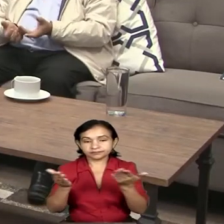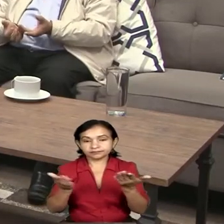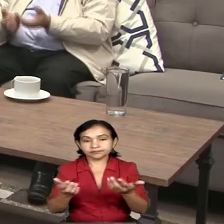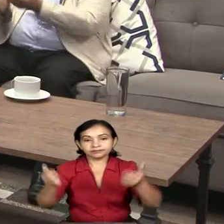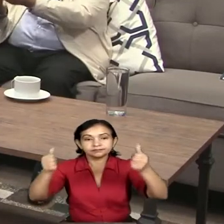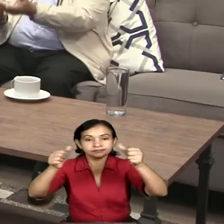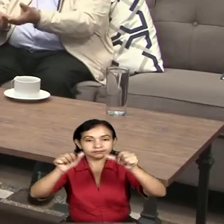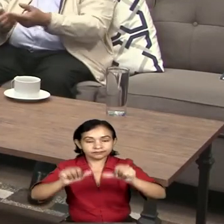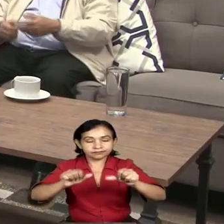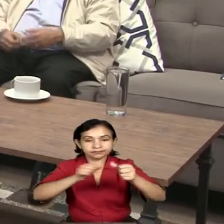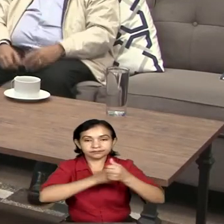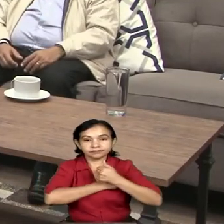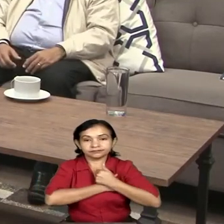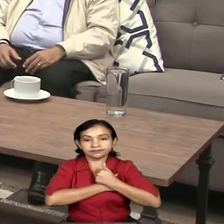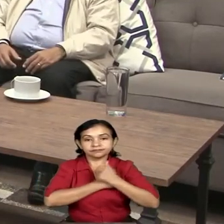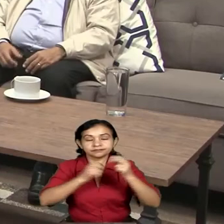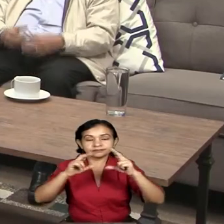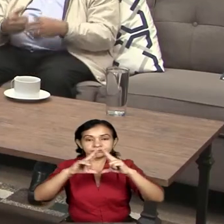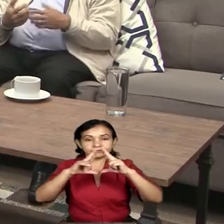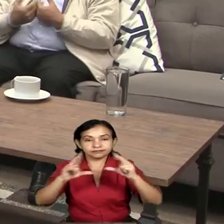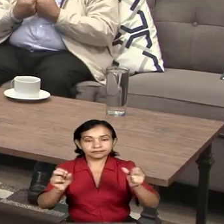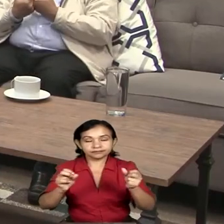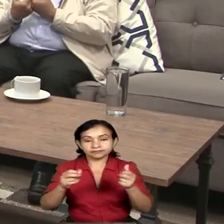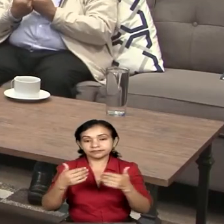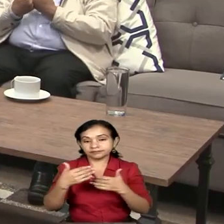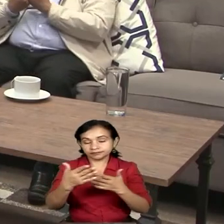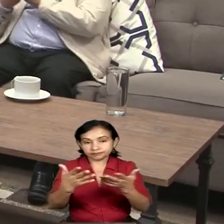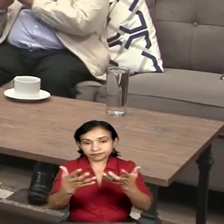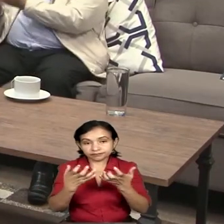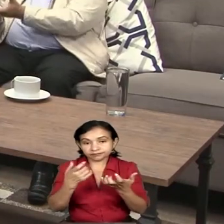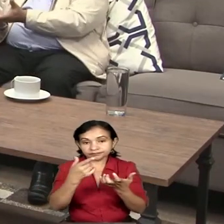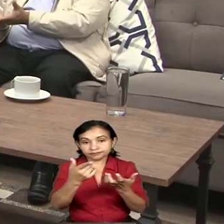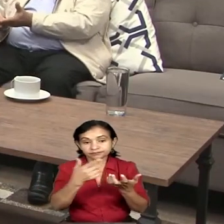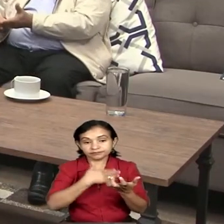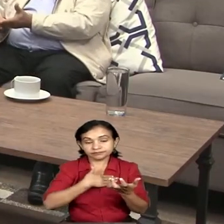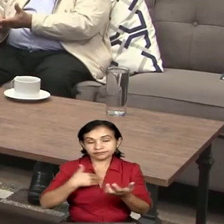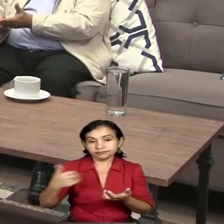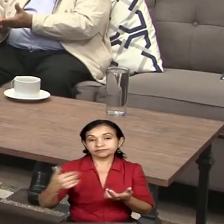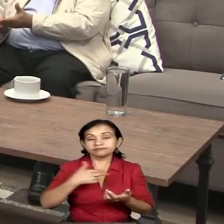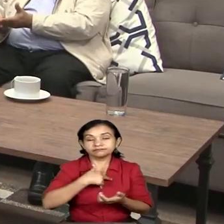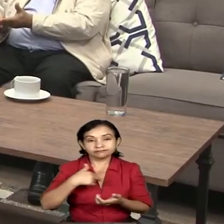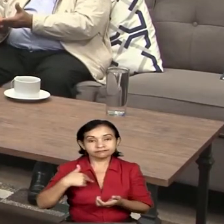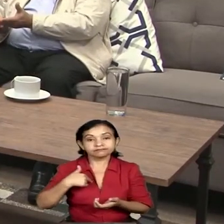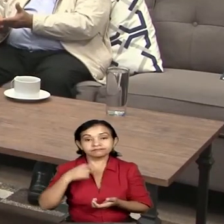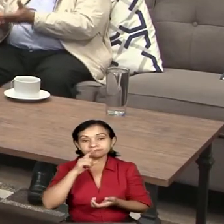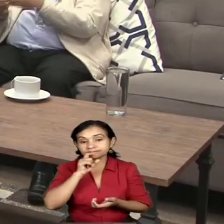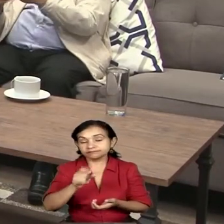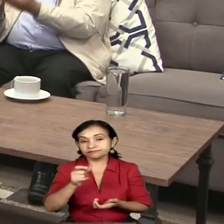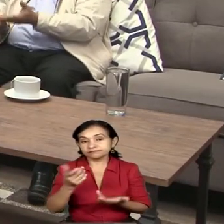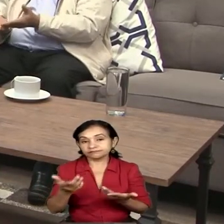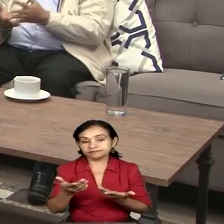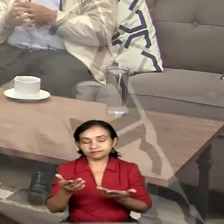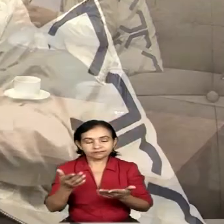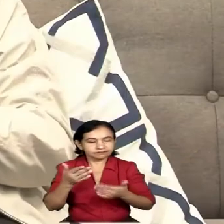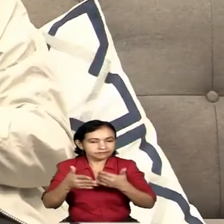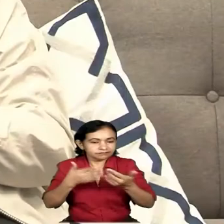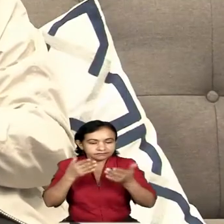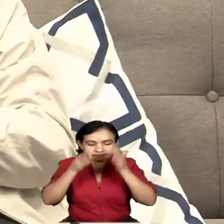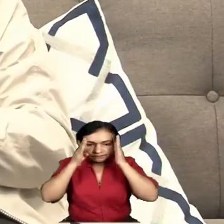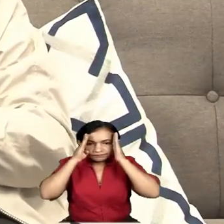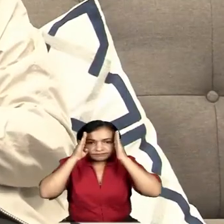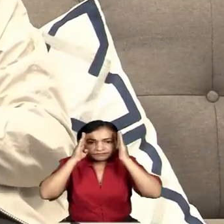concreción de ese amor a Nicaragua. Si cuando vos querés algo, querés hacerlo mejor, te entregás para hacerlo